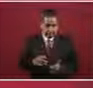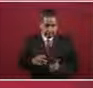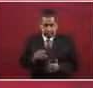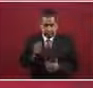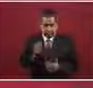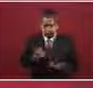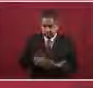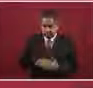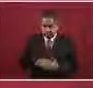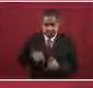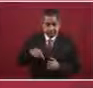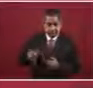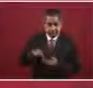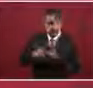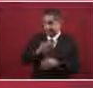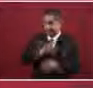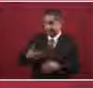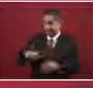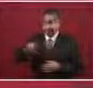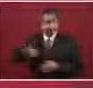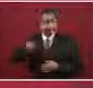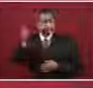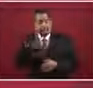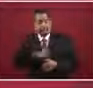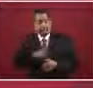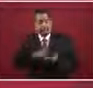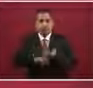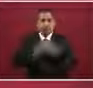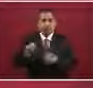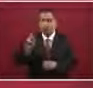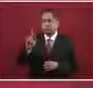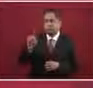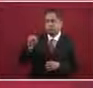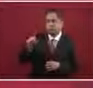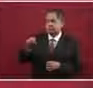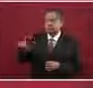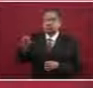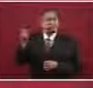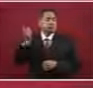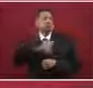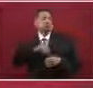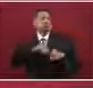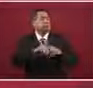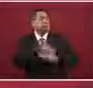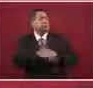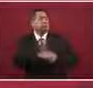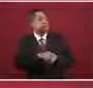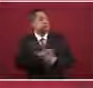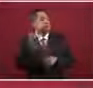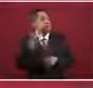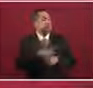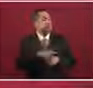Desde aquí o desde Los Pinos se decidía,